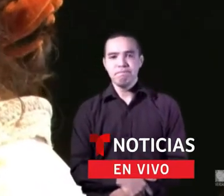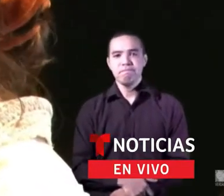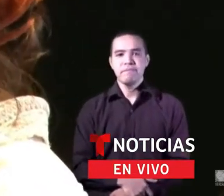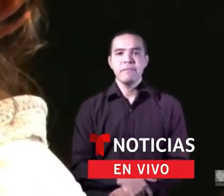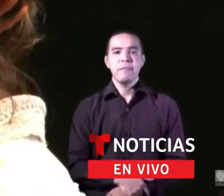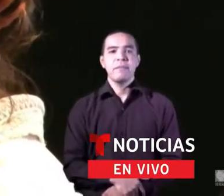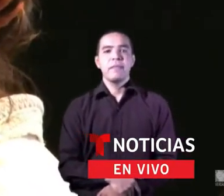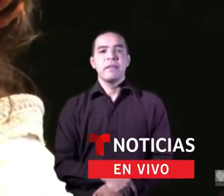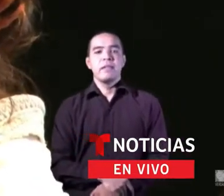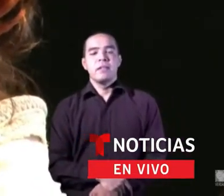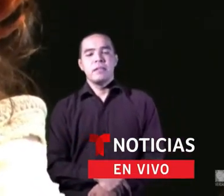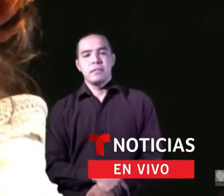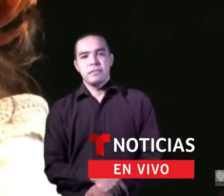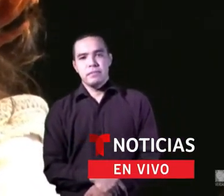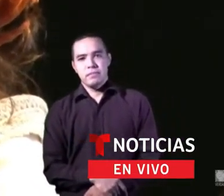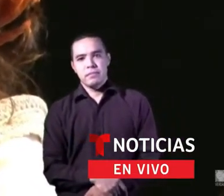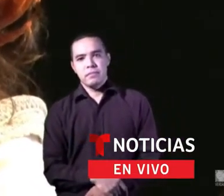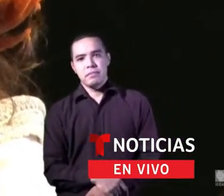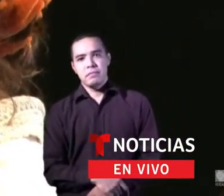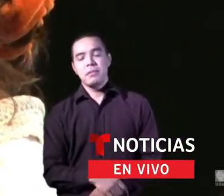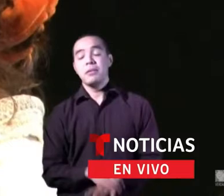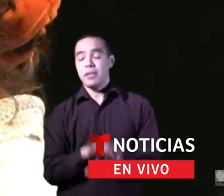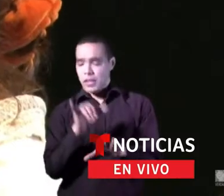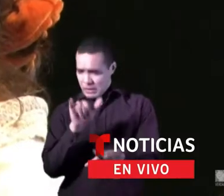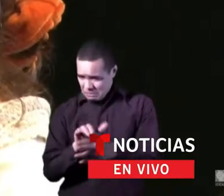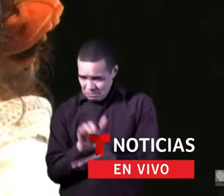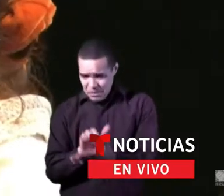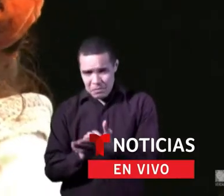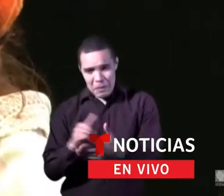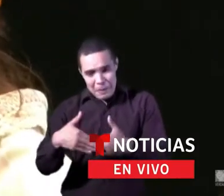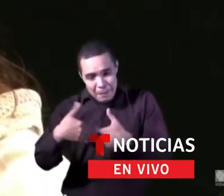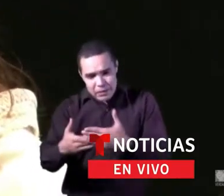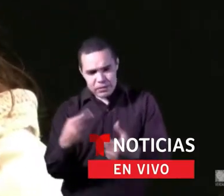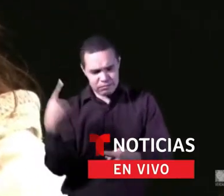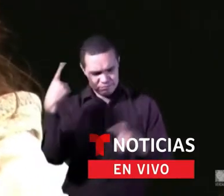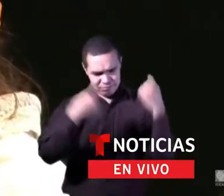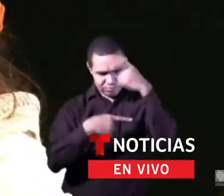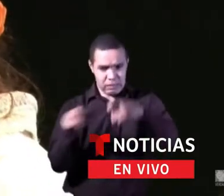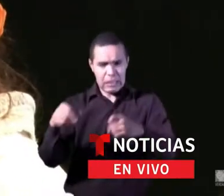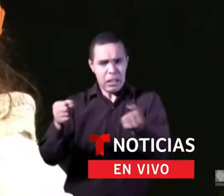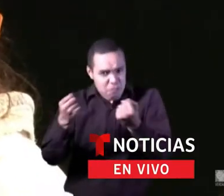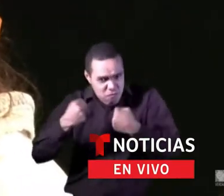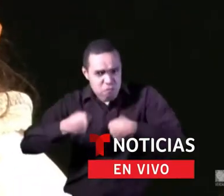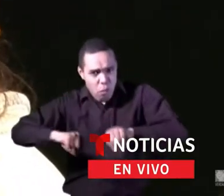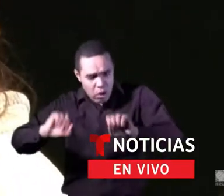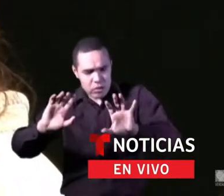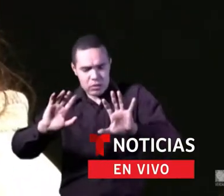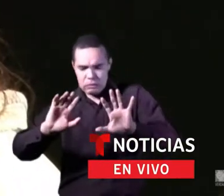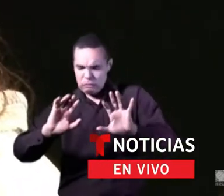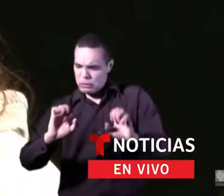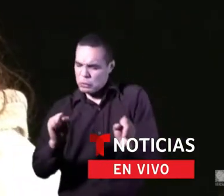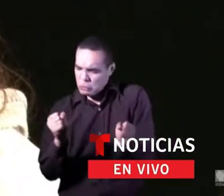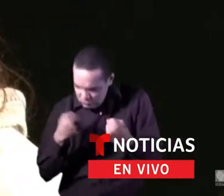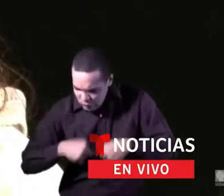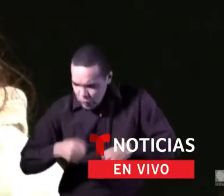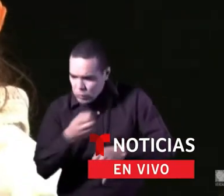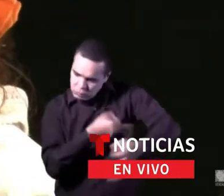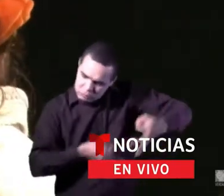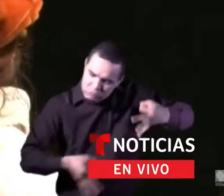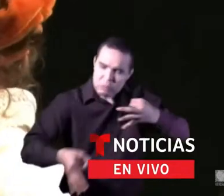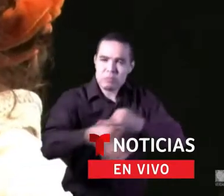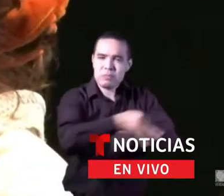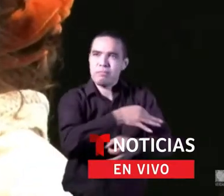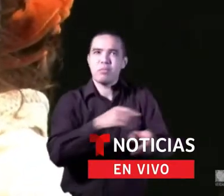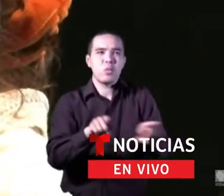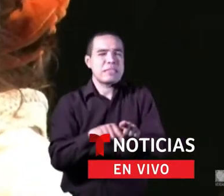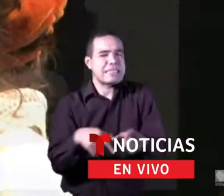pero más allá de esa reflexión que si se quiere es un esfuerzo de voluntad pero donde todavía no